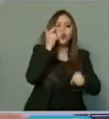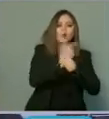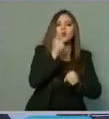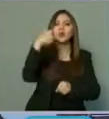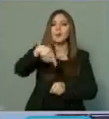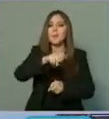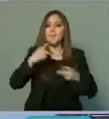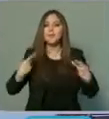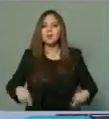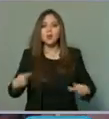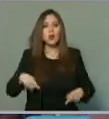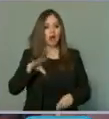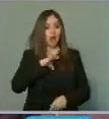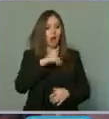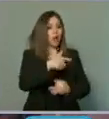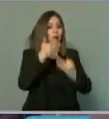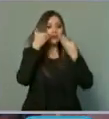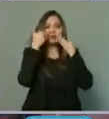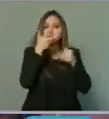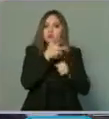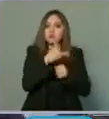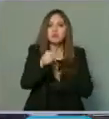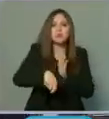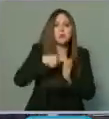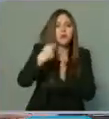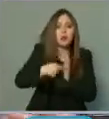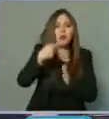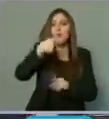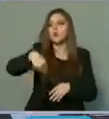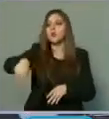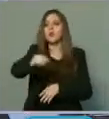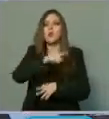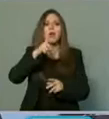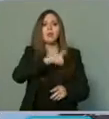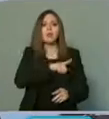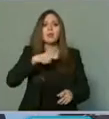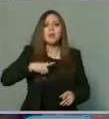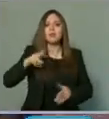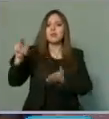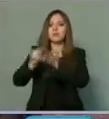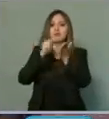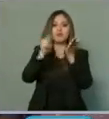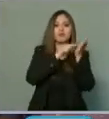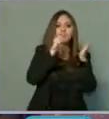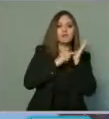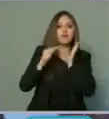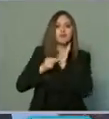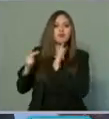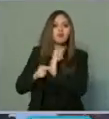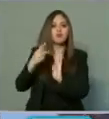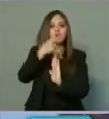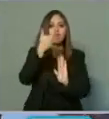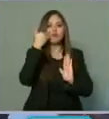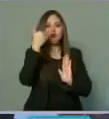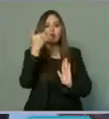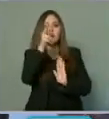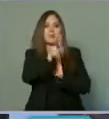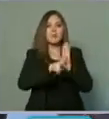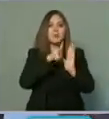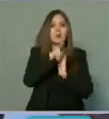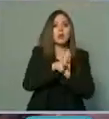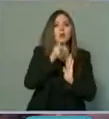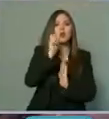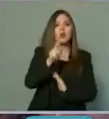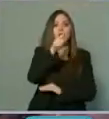escenario, aquí está el video, hay un ejercicio en donde todos tienen que recopilar firmas y tú, aquí está el video, obsérvalo, tú estás